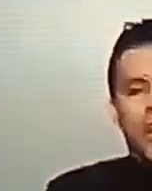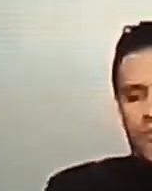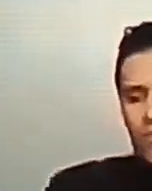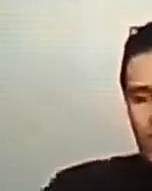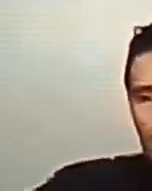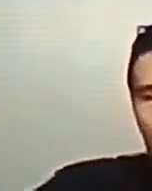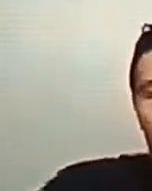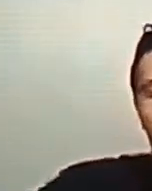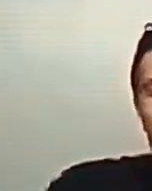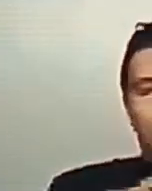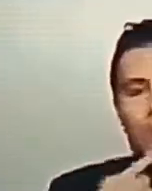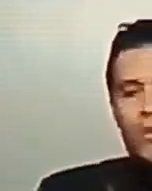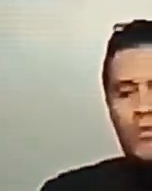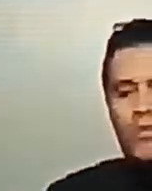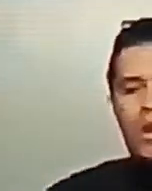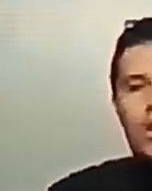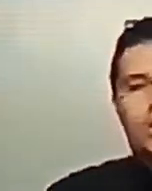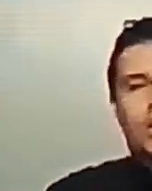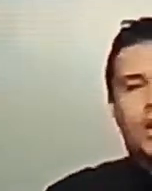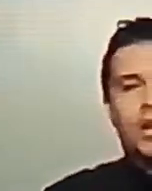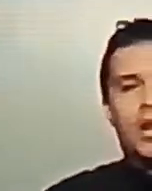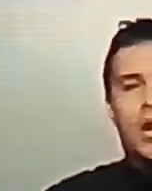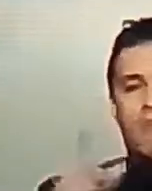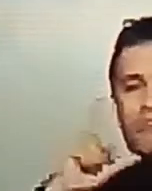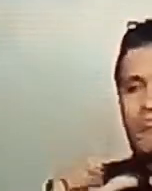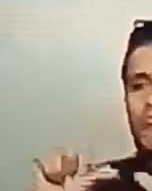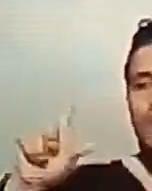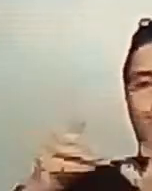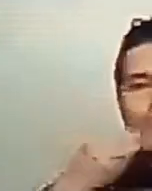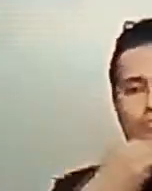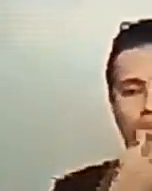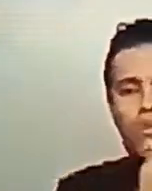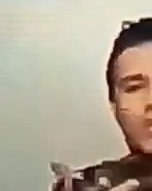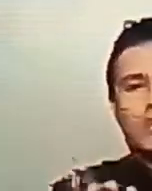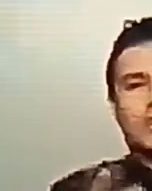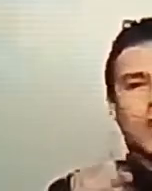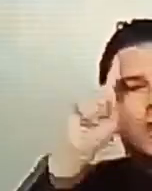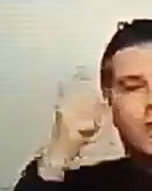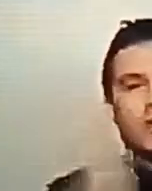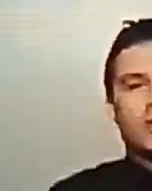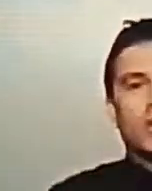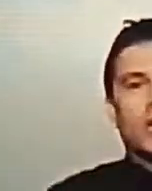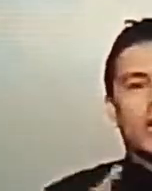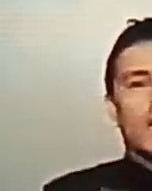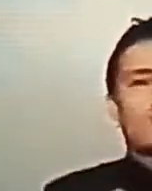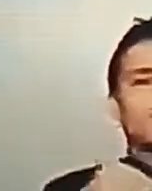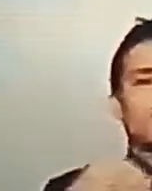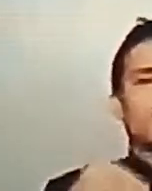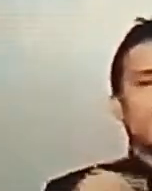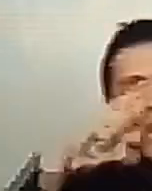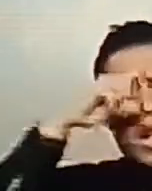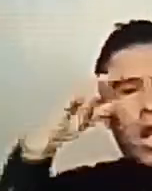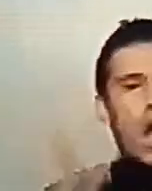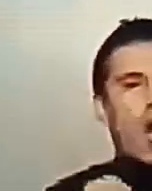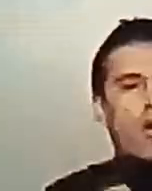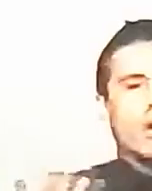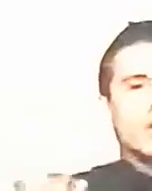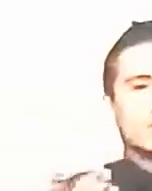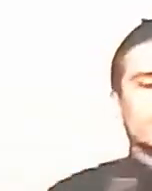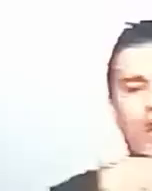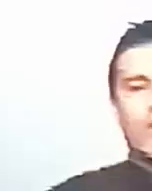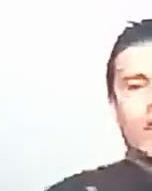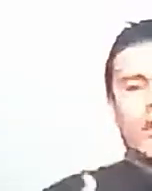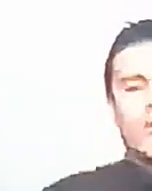también en la publicidad millonaria, que es la principal obra que ha hecho la prefectura, dirigida por los sociales.